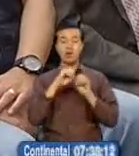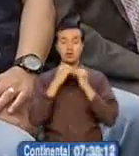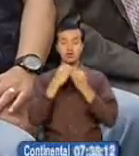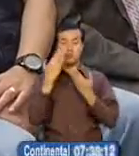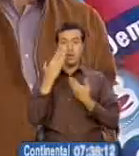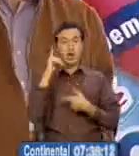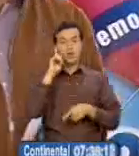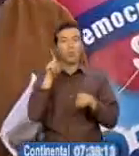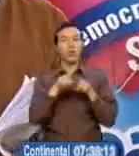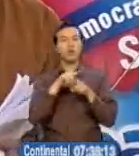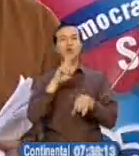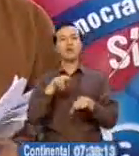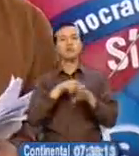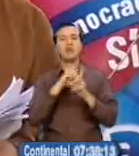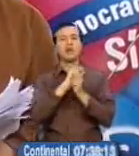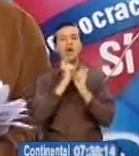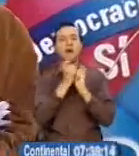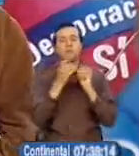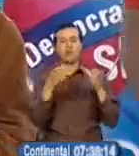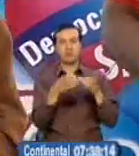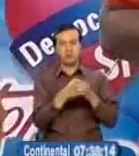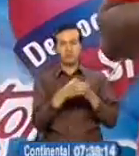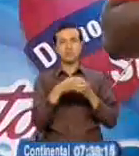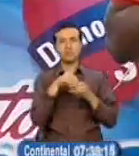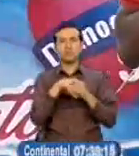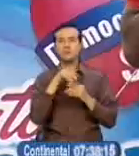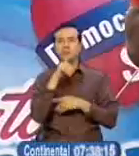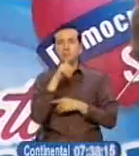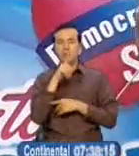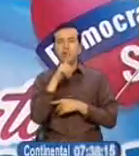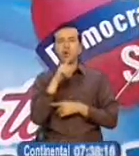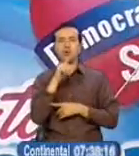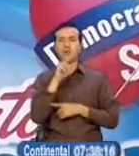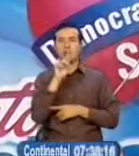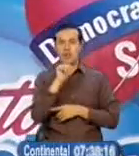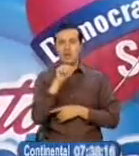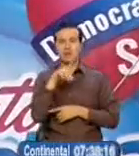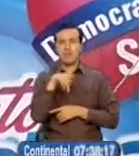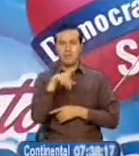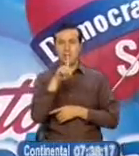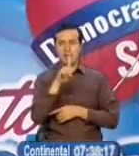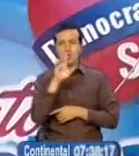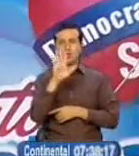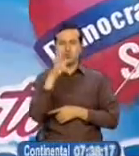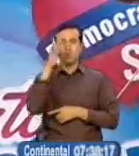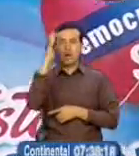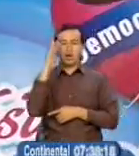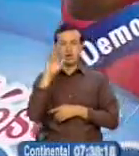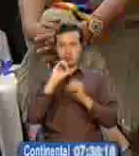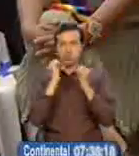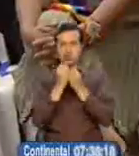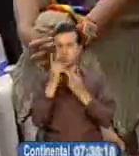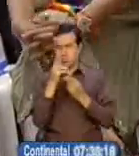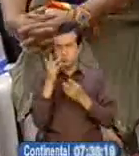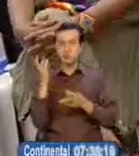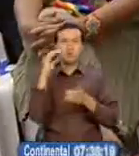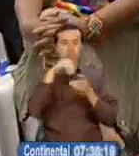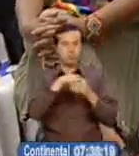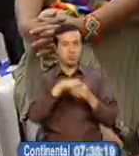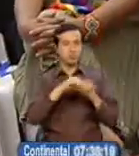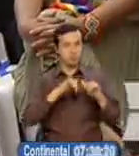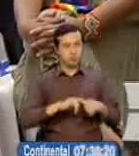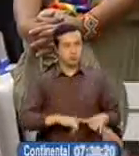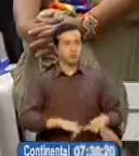por el Cambio. Esta agrupación da cabida a los integrantes de la Unidad Popular, nombre que adoptó el desaparecido MPD. Por esta